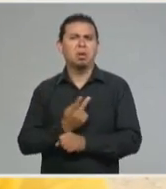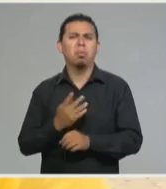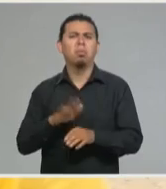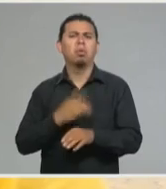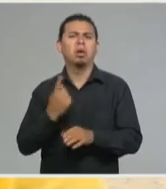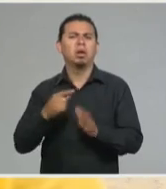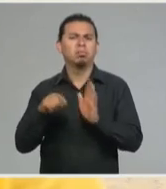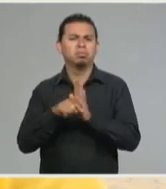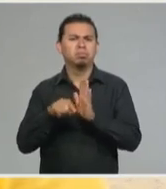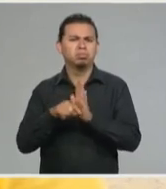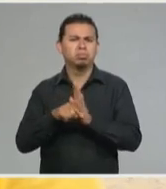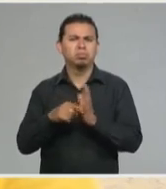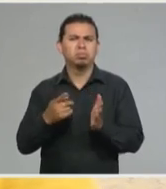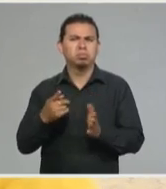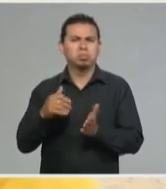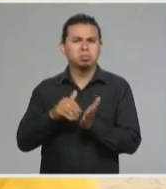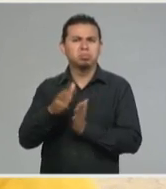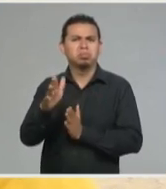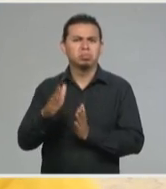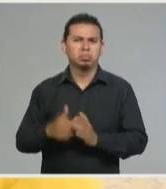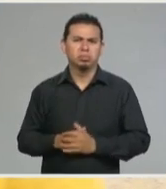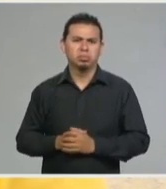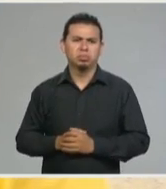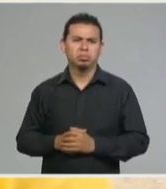negatividad ante nosotros, porque pues